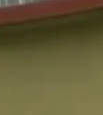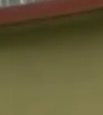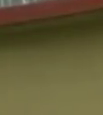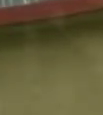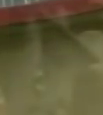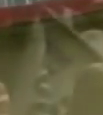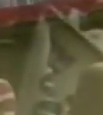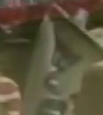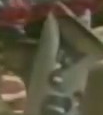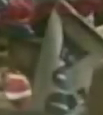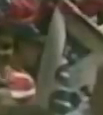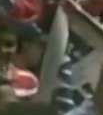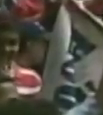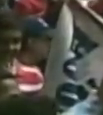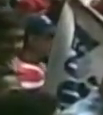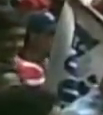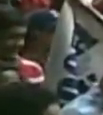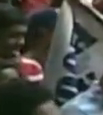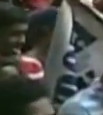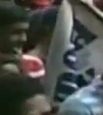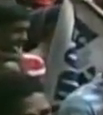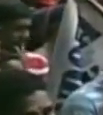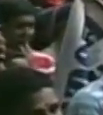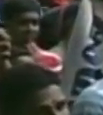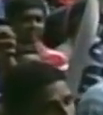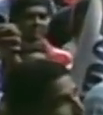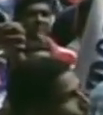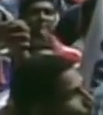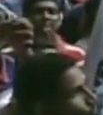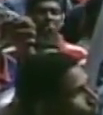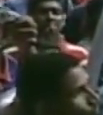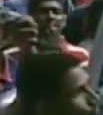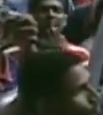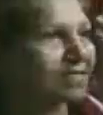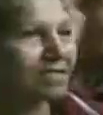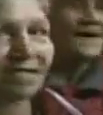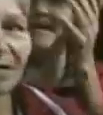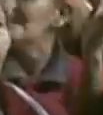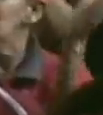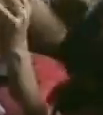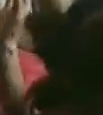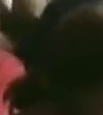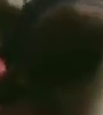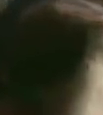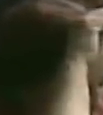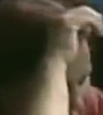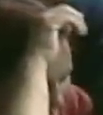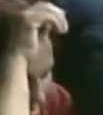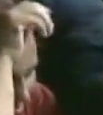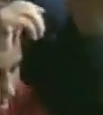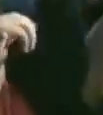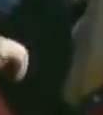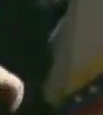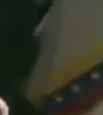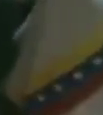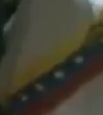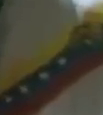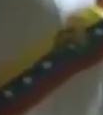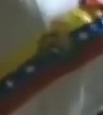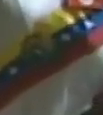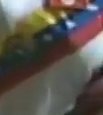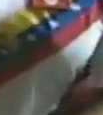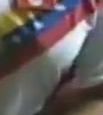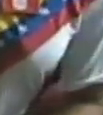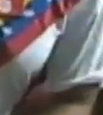presentes. Nosotros, por otra parte, también vamos a ir destacando los momentos más importantes del discurso